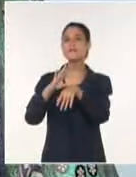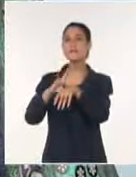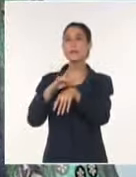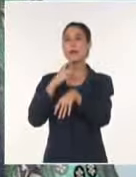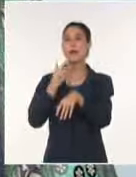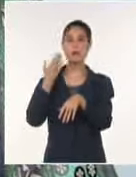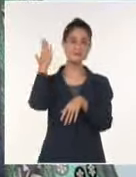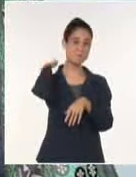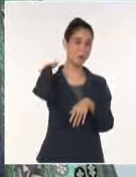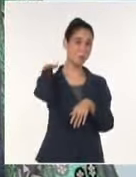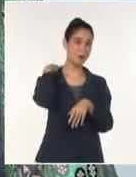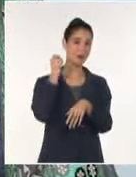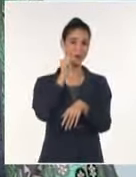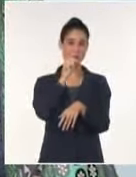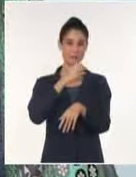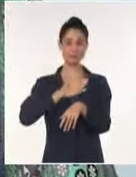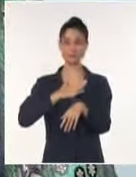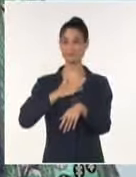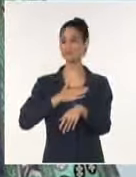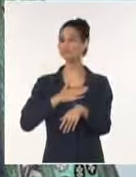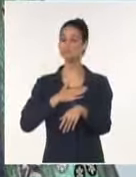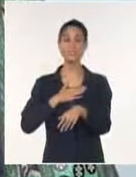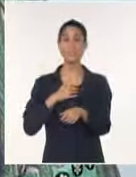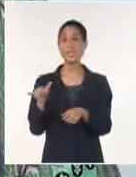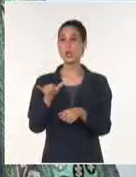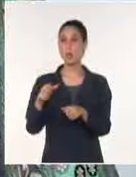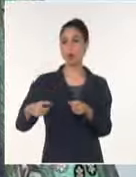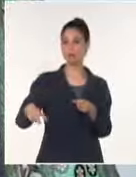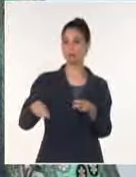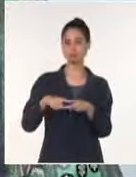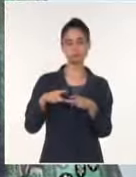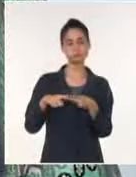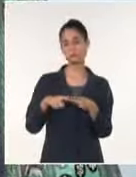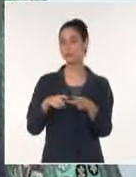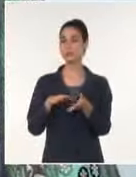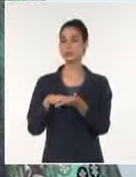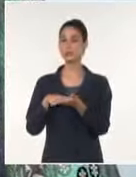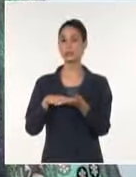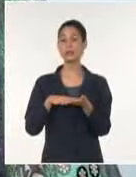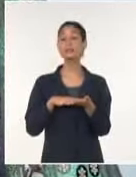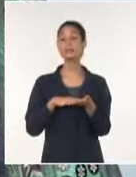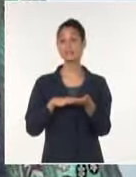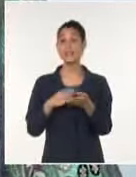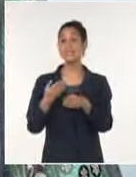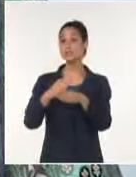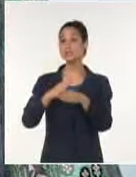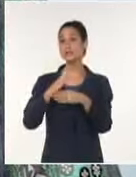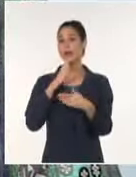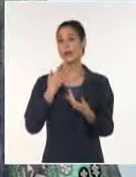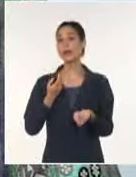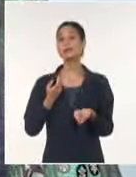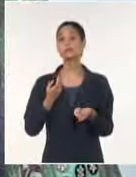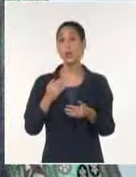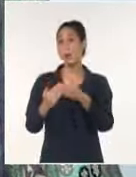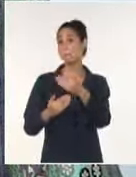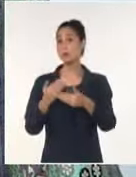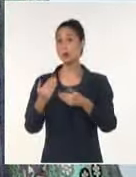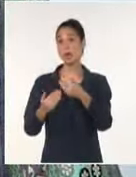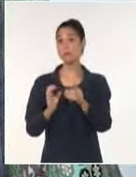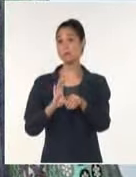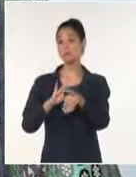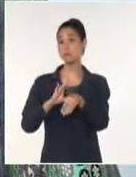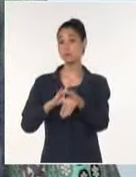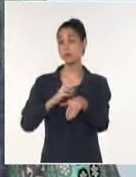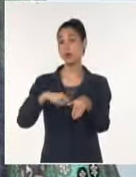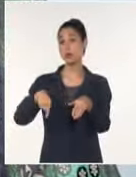hoy no hay brotes de enfermedades diarreicas agudas. Estamos hablando de casos que se presentan. Ahí hago